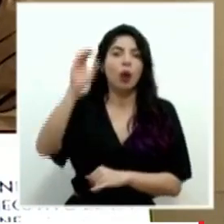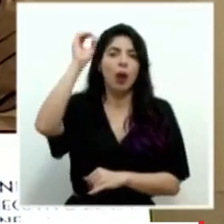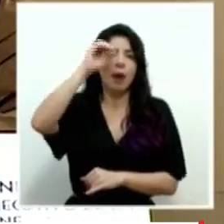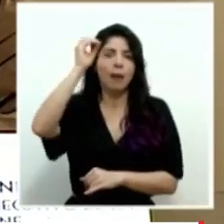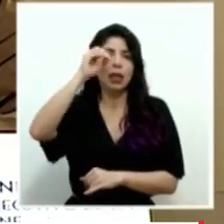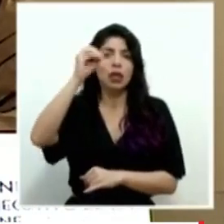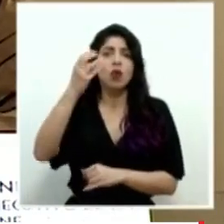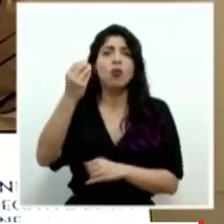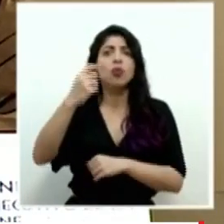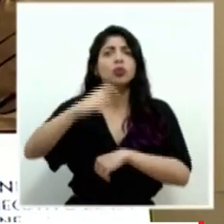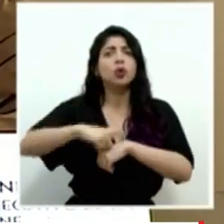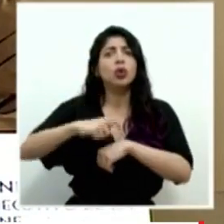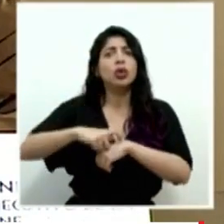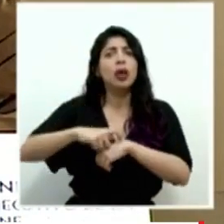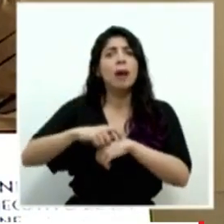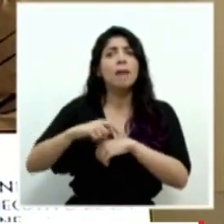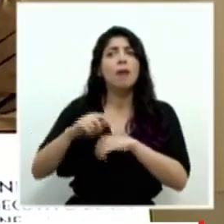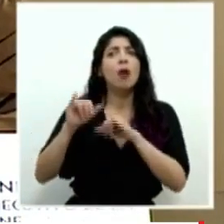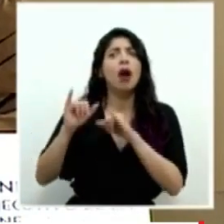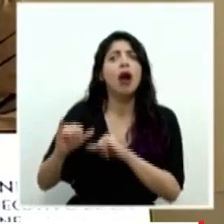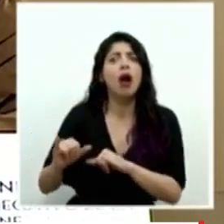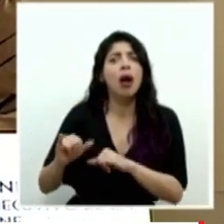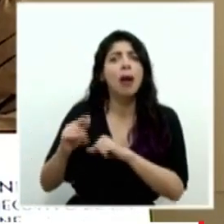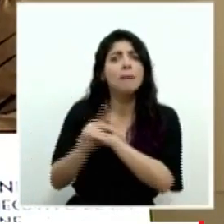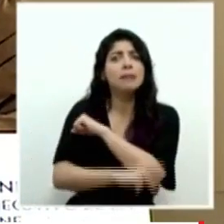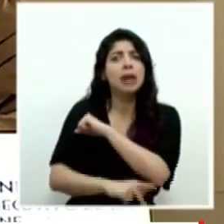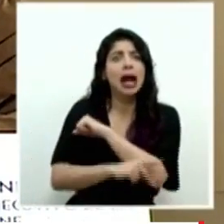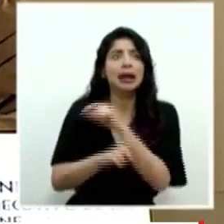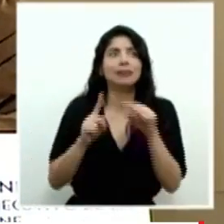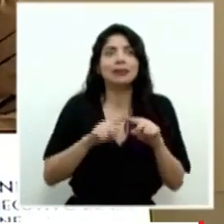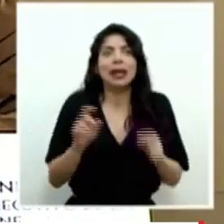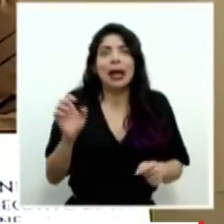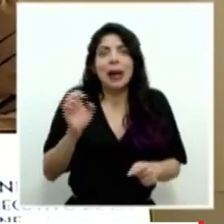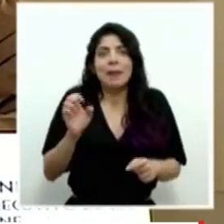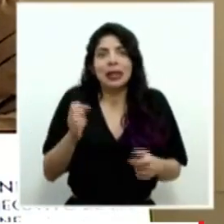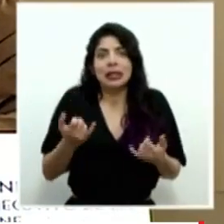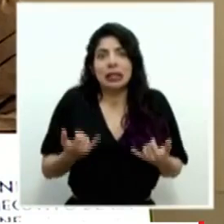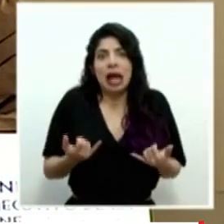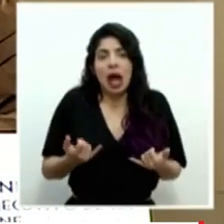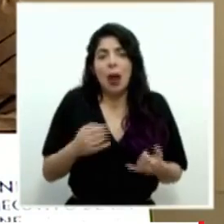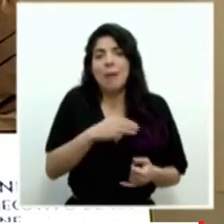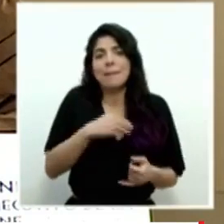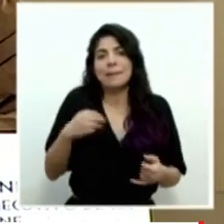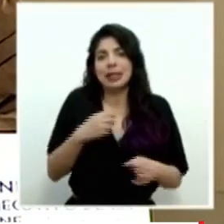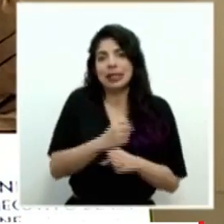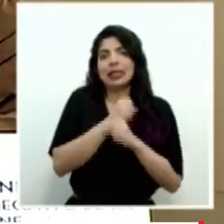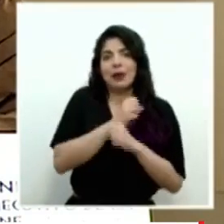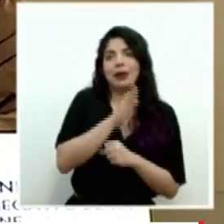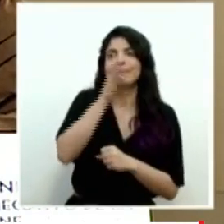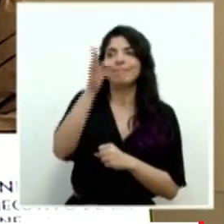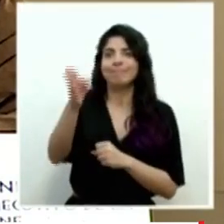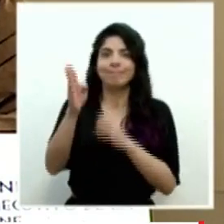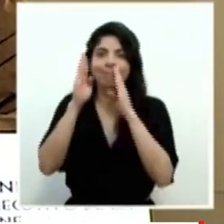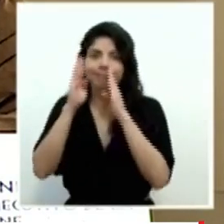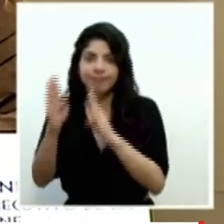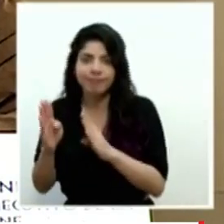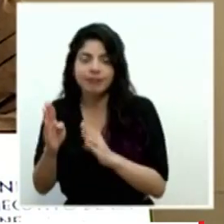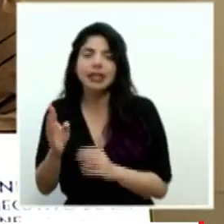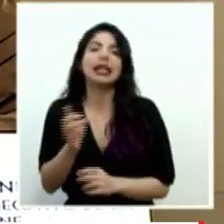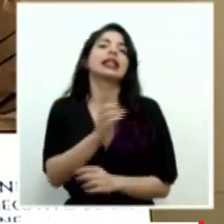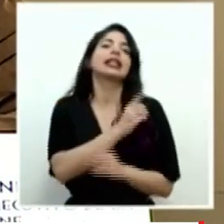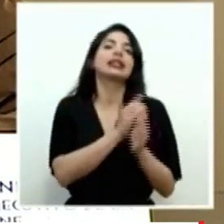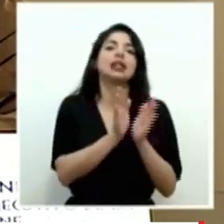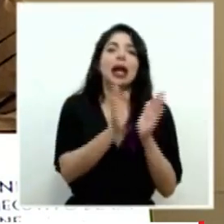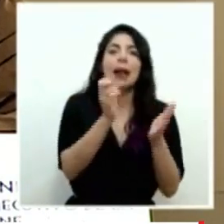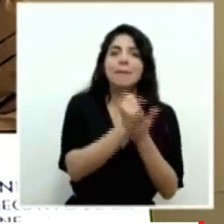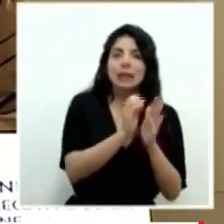perspectiva en los diferentes países. Es una emergencia que están atendiendo en este momento el Ministerio de Seguridad Pública, la Dirección General